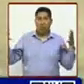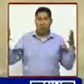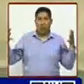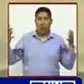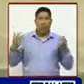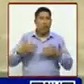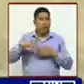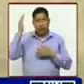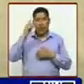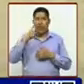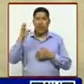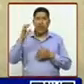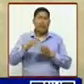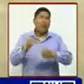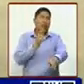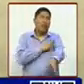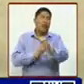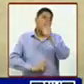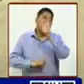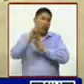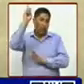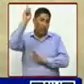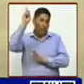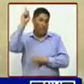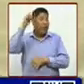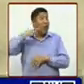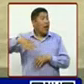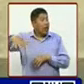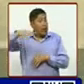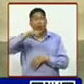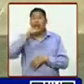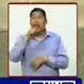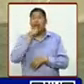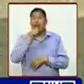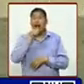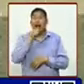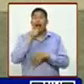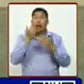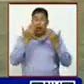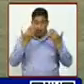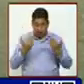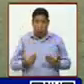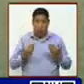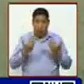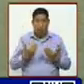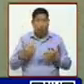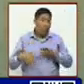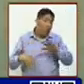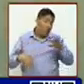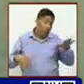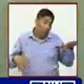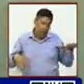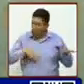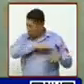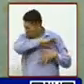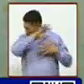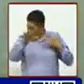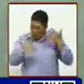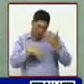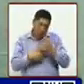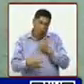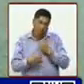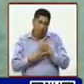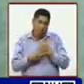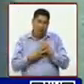de 100 metros de altura la represa. A este nivel llega el agua en la actualidad. Y este otro sector se ve todo el embalse,